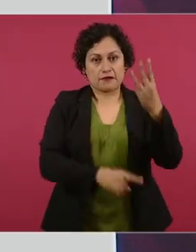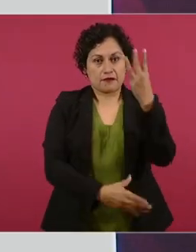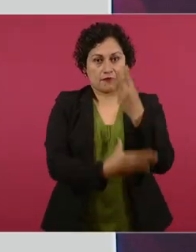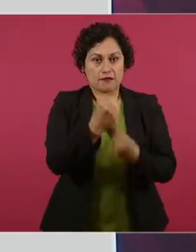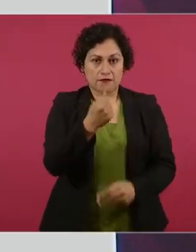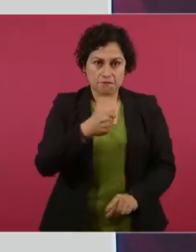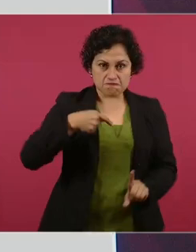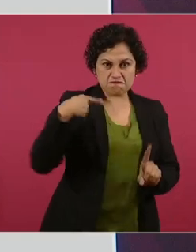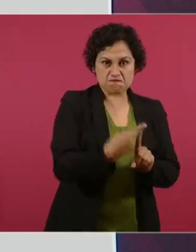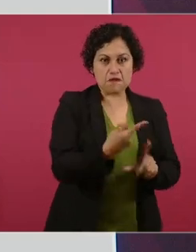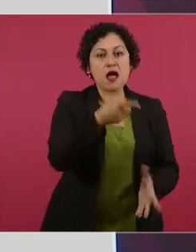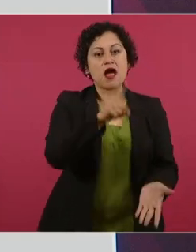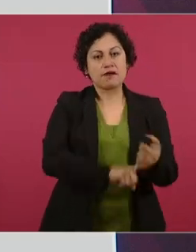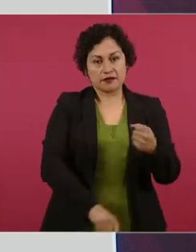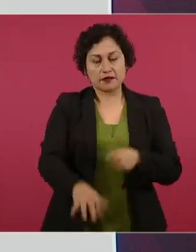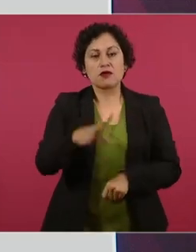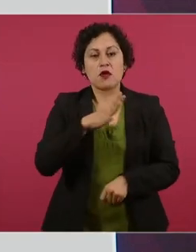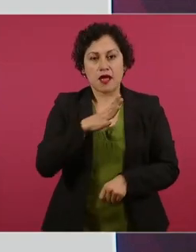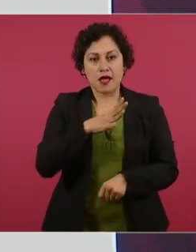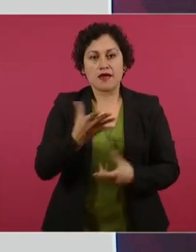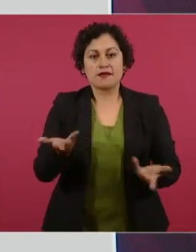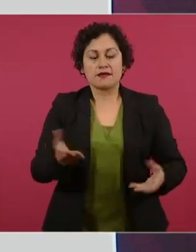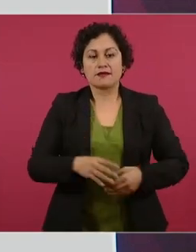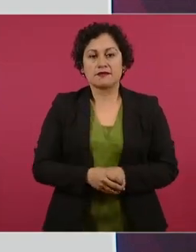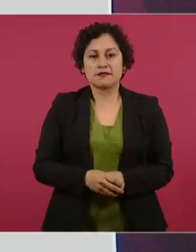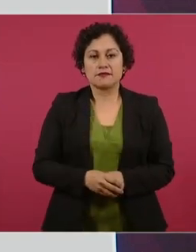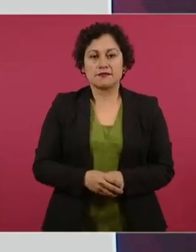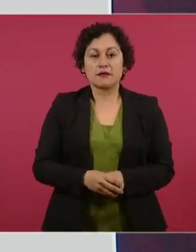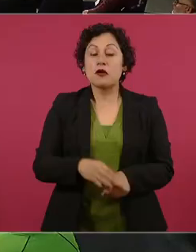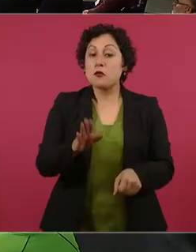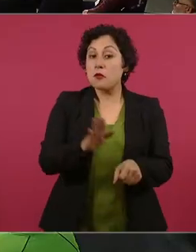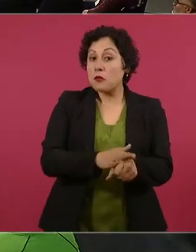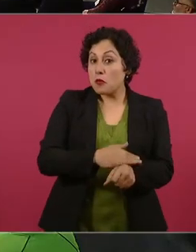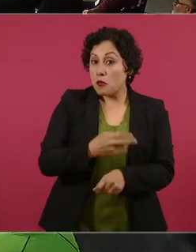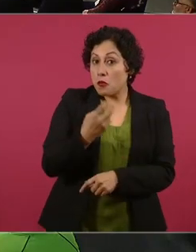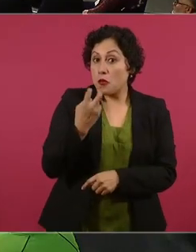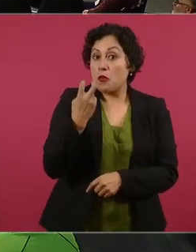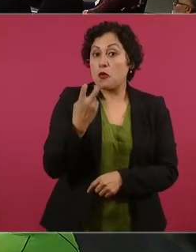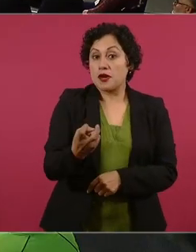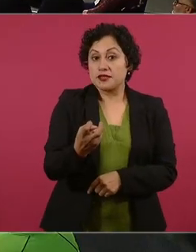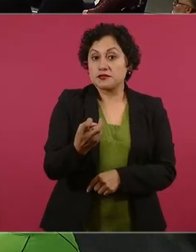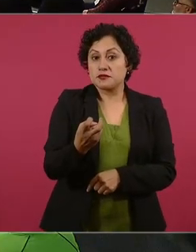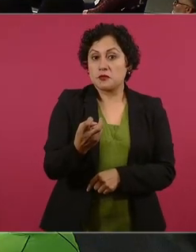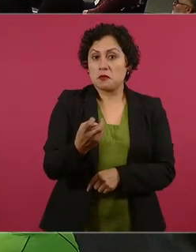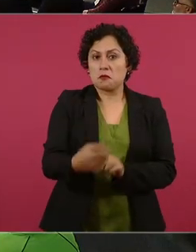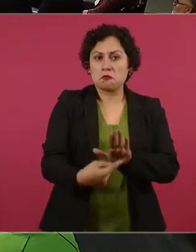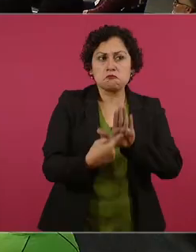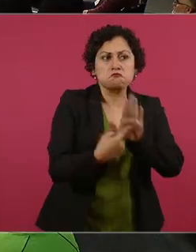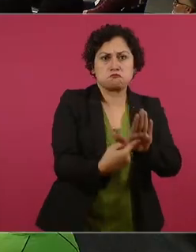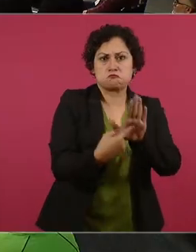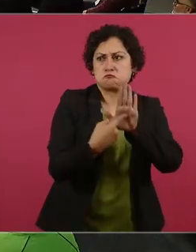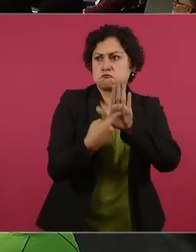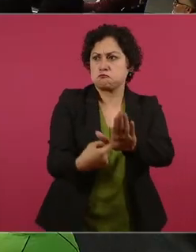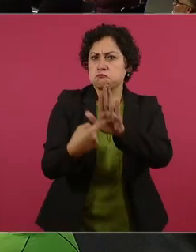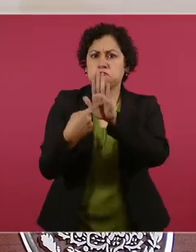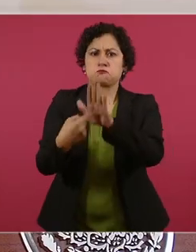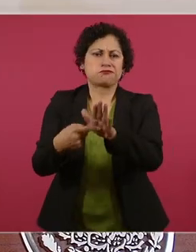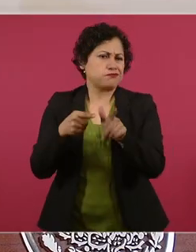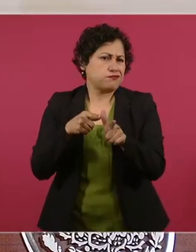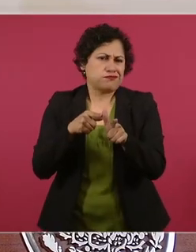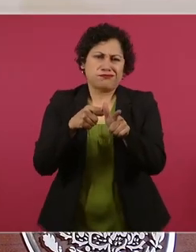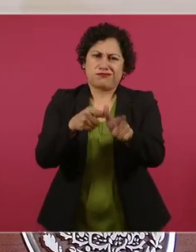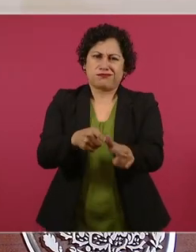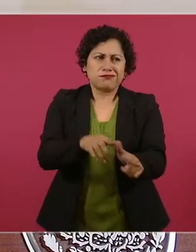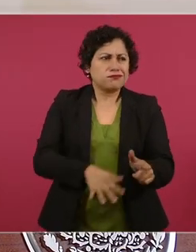Entonces, por eso no hay que dejar de hablarle a los jóvenes.